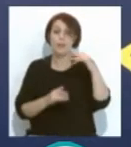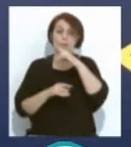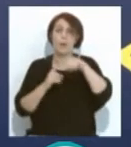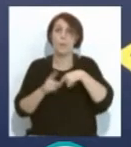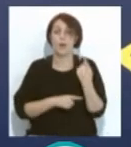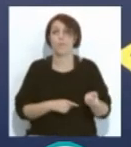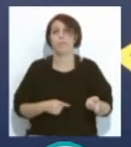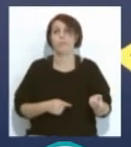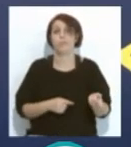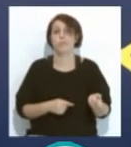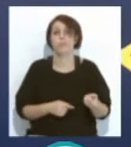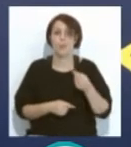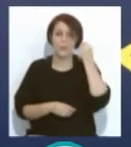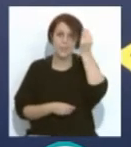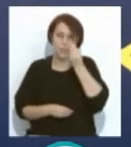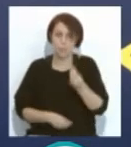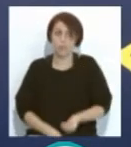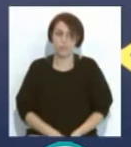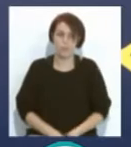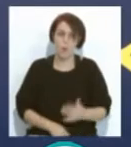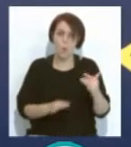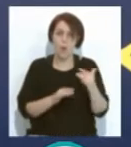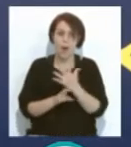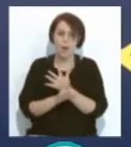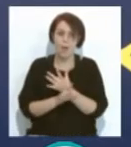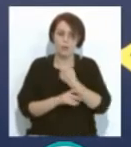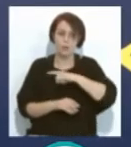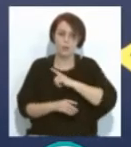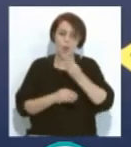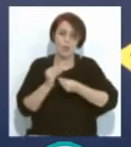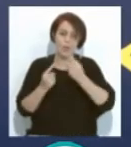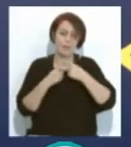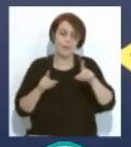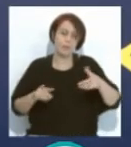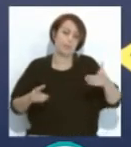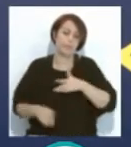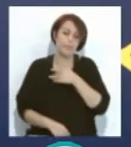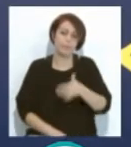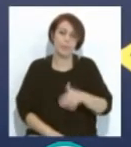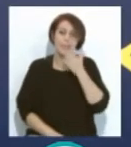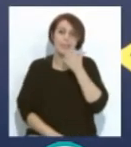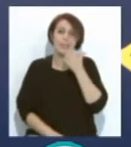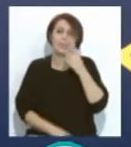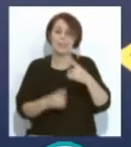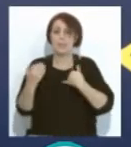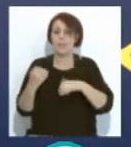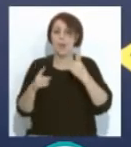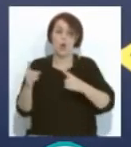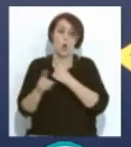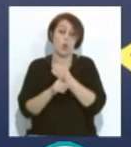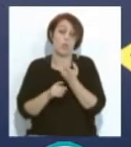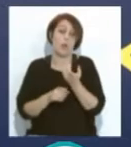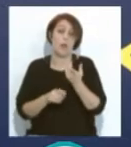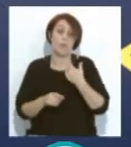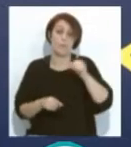obviamente que pensás, en alguna jugada podríamos haber hecho algunas cosas diferentes, pero bueno, si perdimos con el Sevilla, perdimos porque hicimos algo